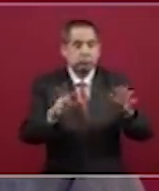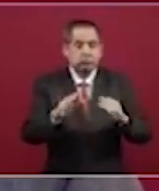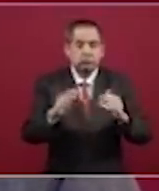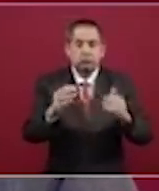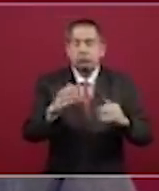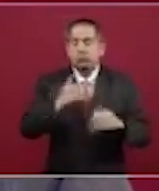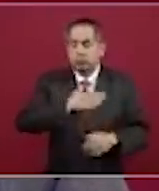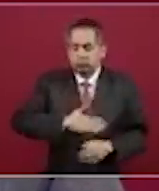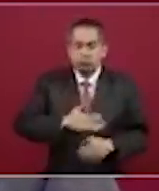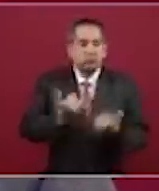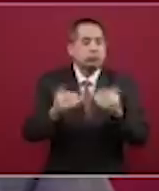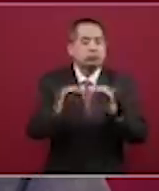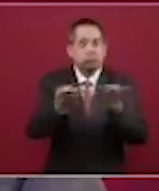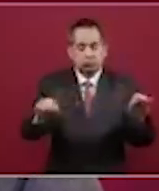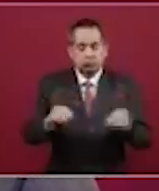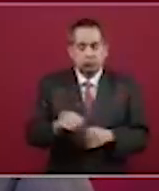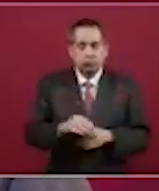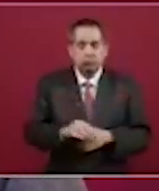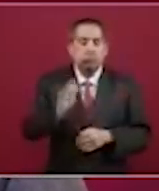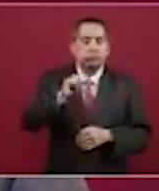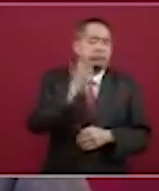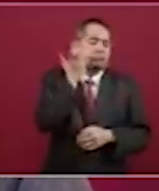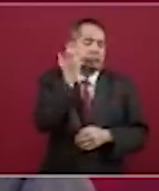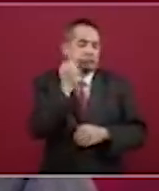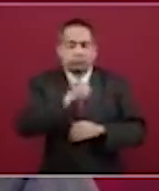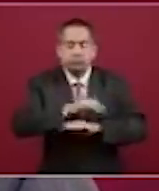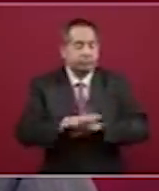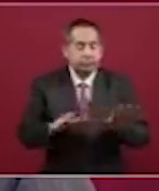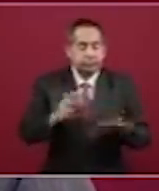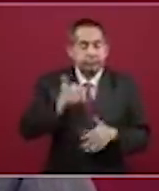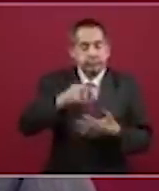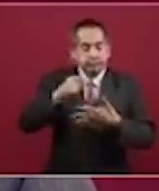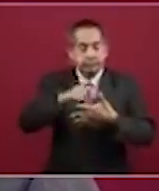equitativos e imparciales y considerarán